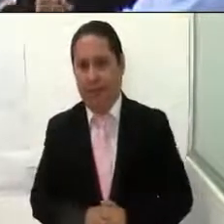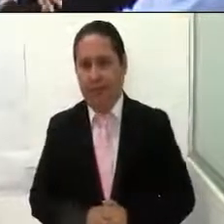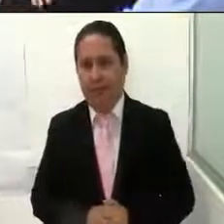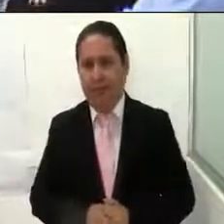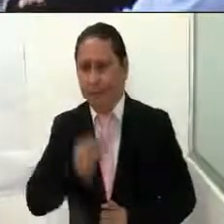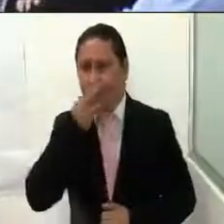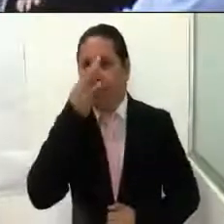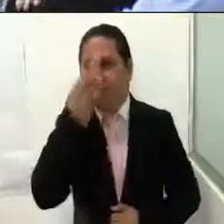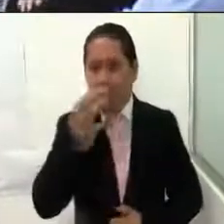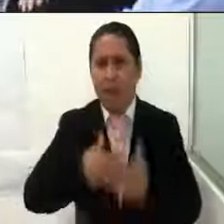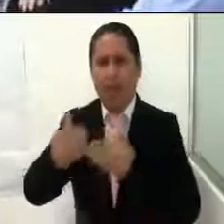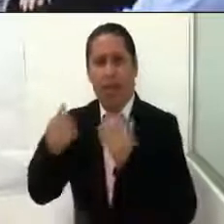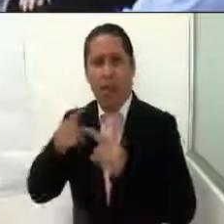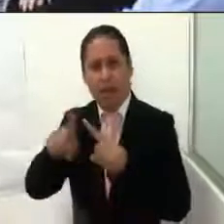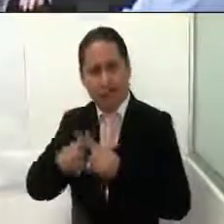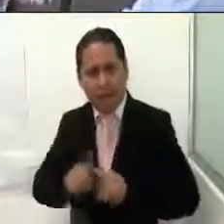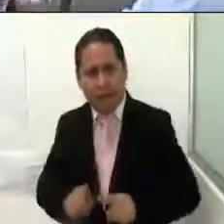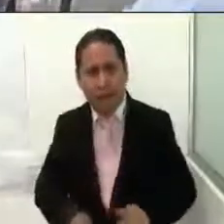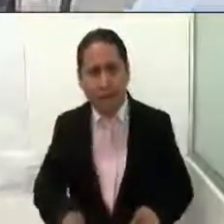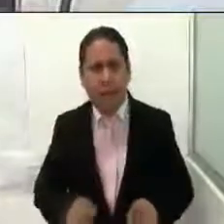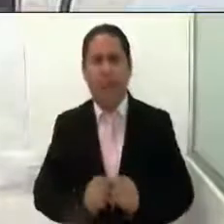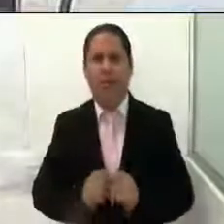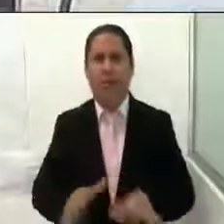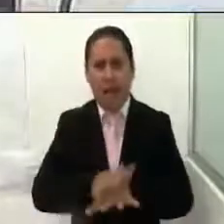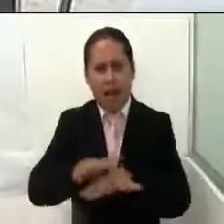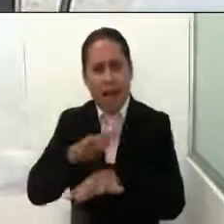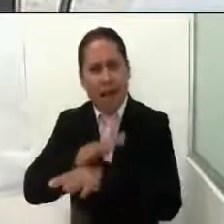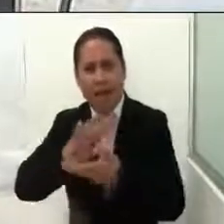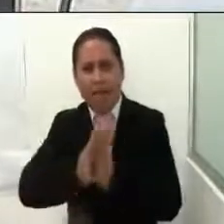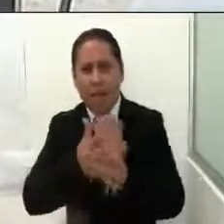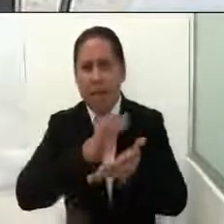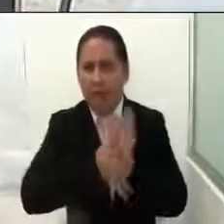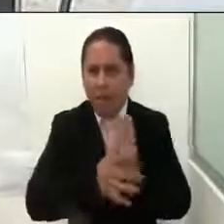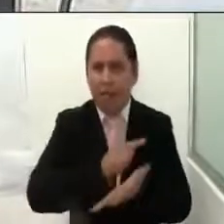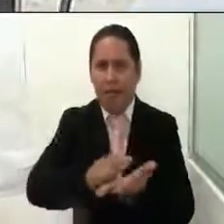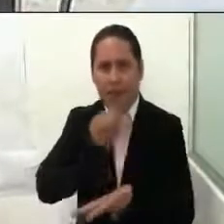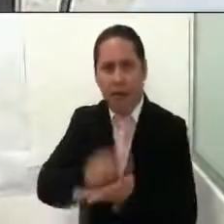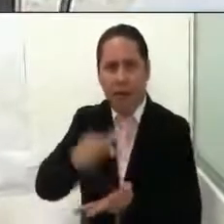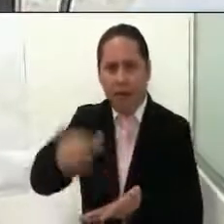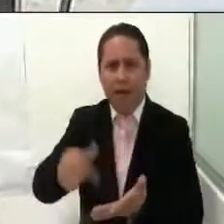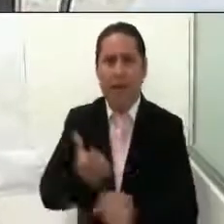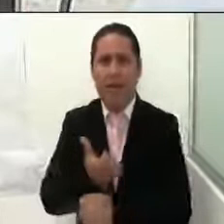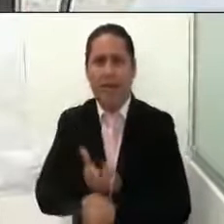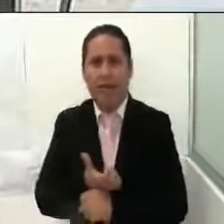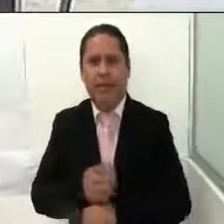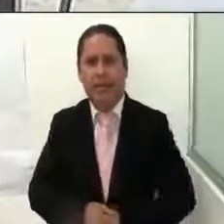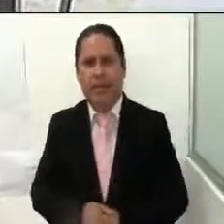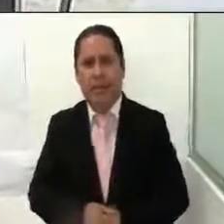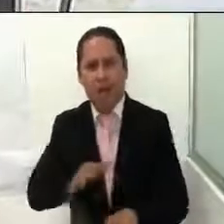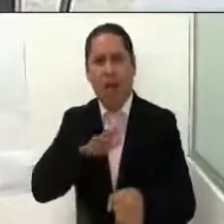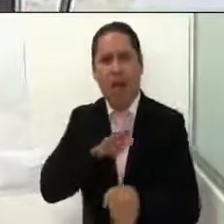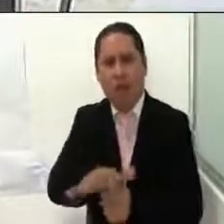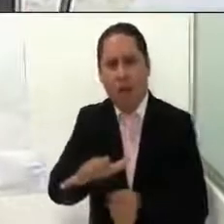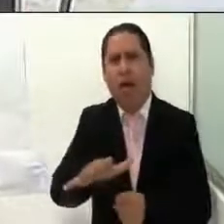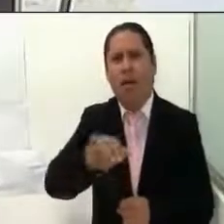con anterioridad diversas de las modificaciones realizadas a la legislación estatal vigente las cuales se